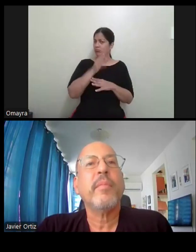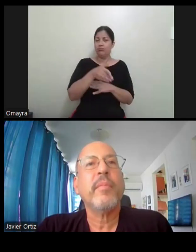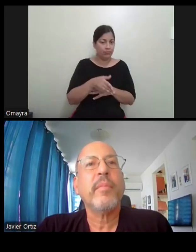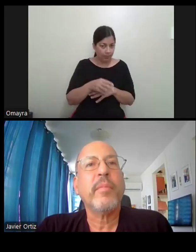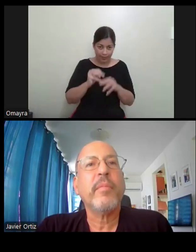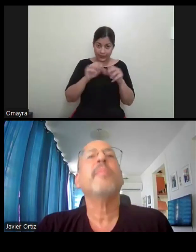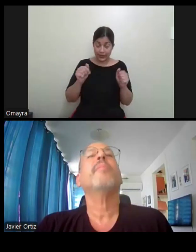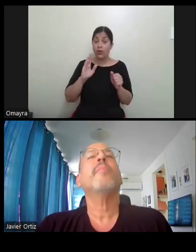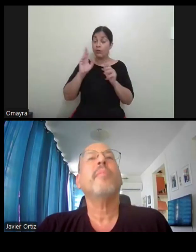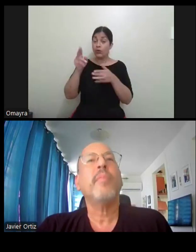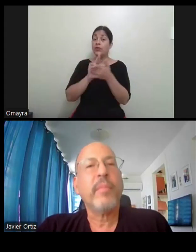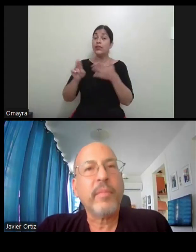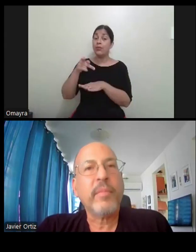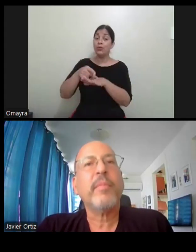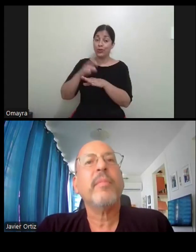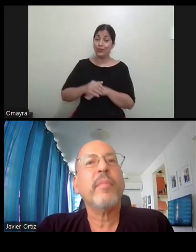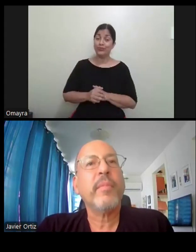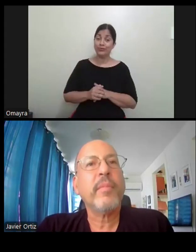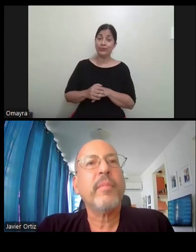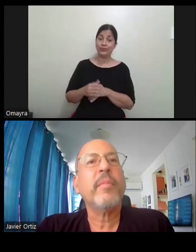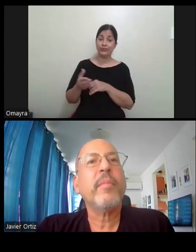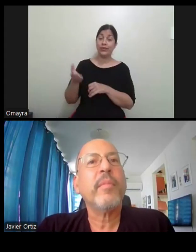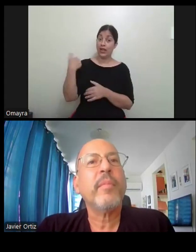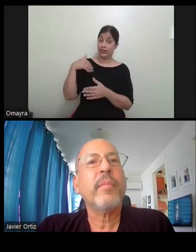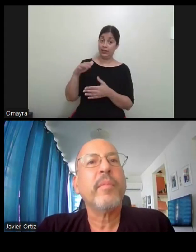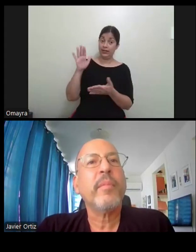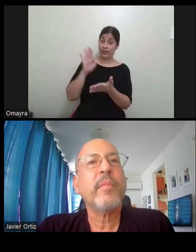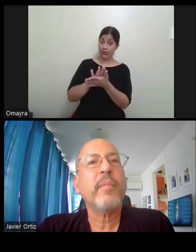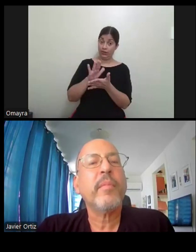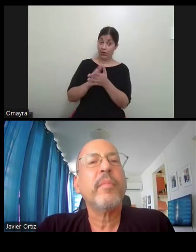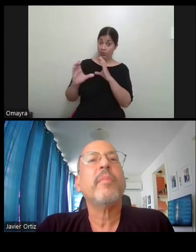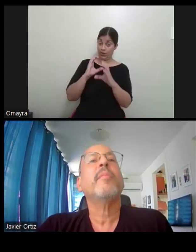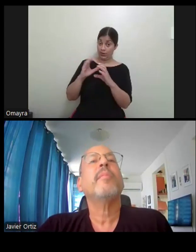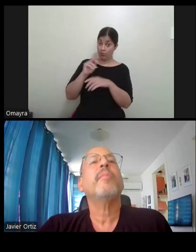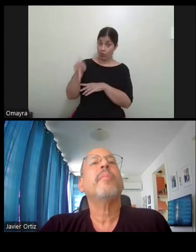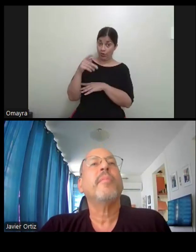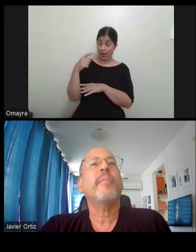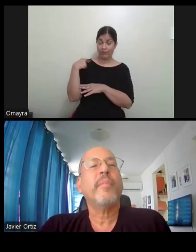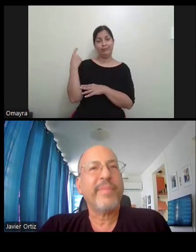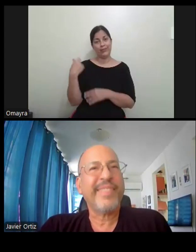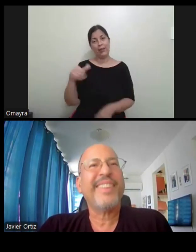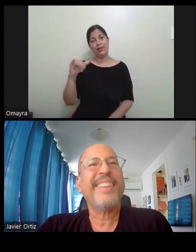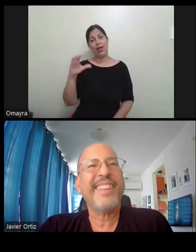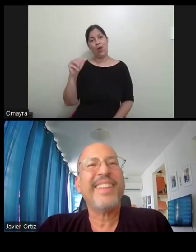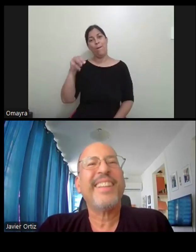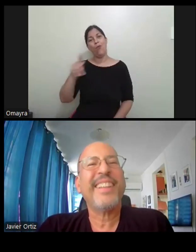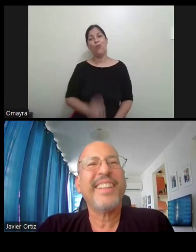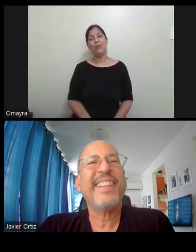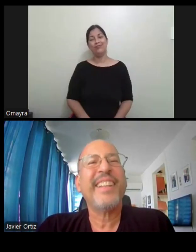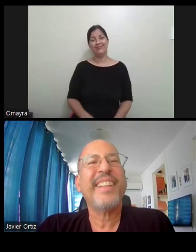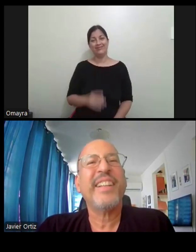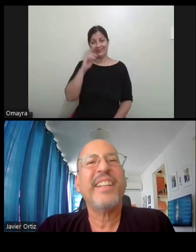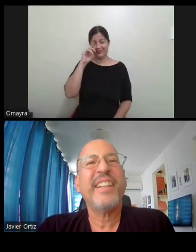Rico. A lo que era la Escuela de Comunicación Pública, eternamente COPU, que ahora es parte de la Facultad de